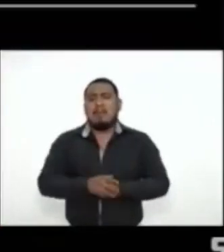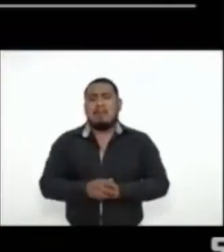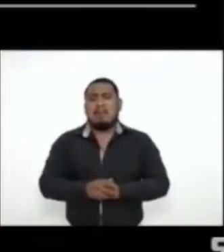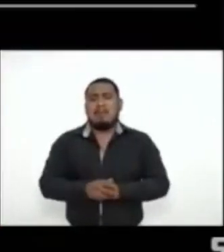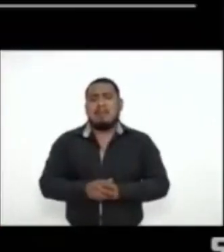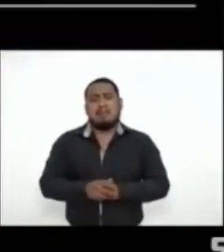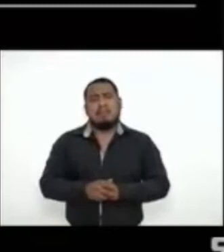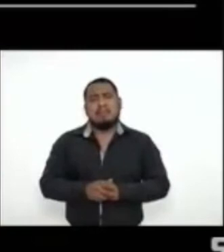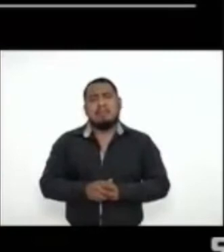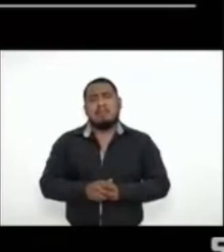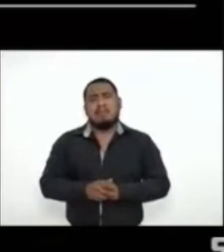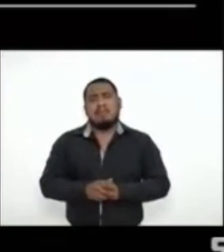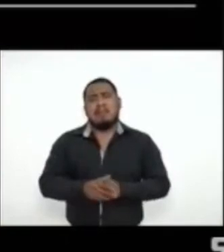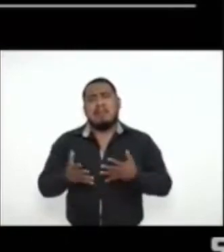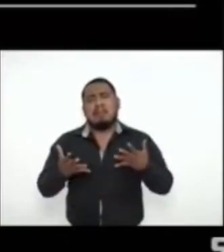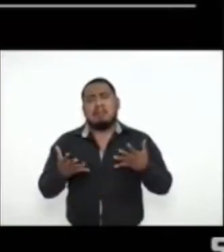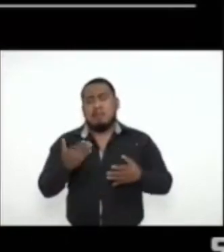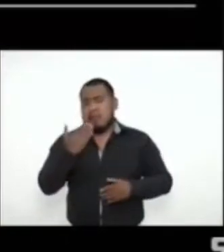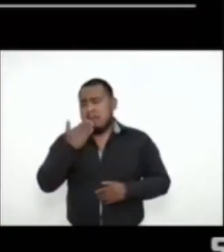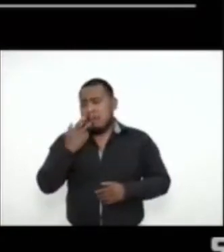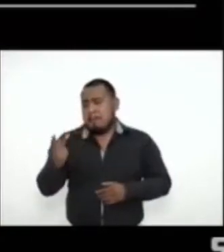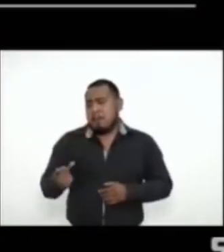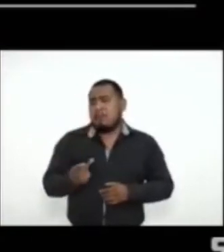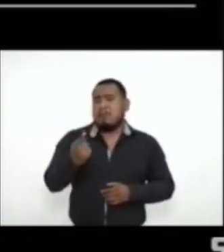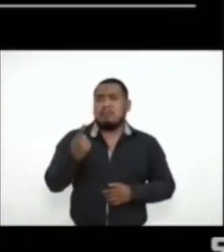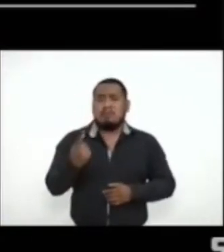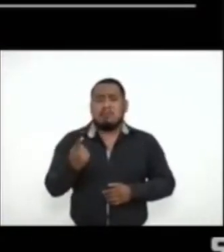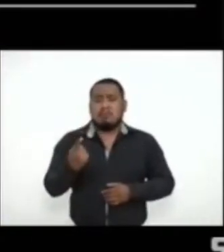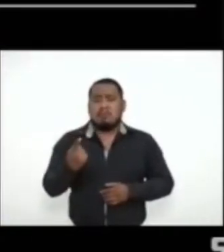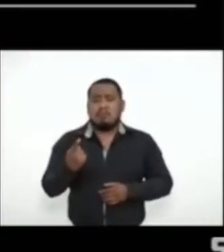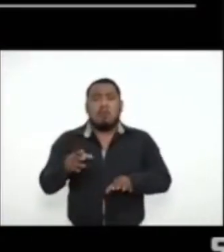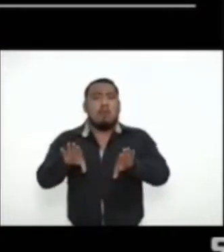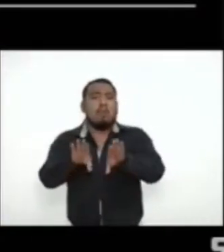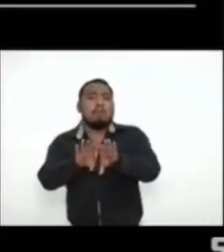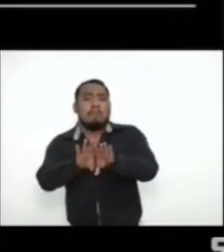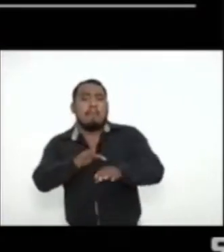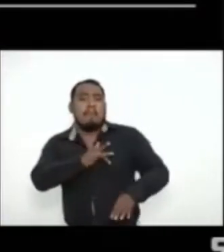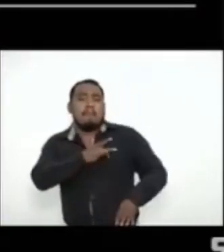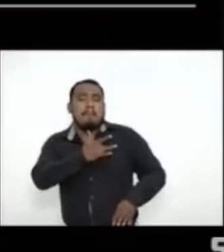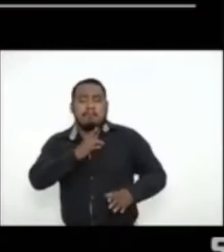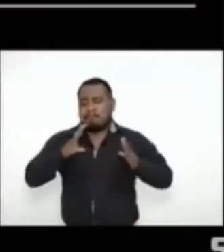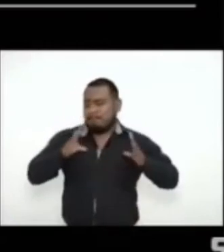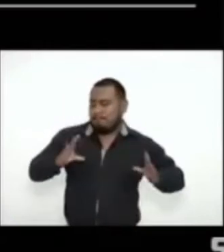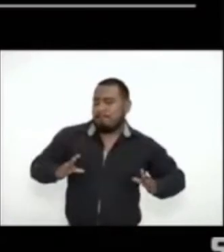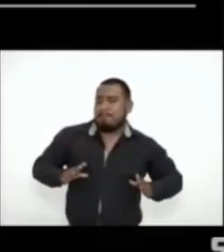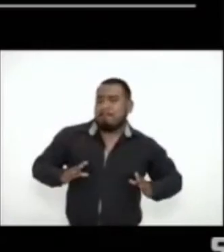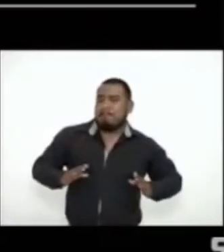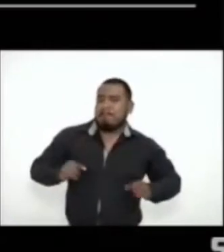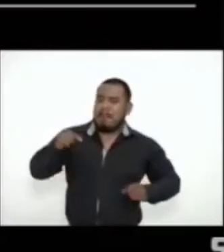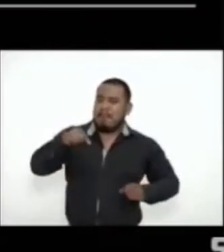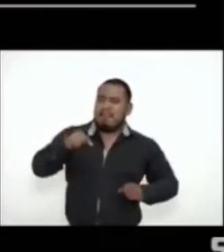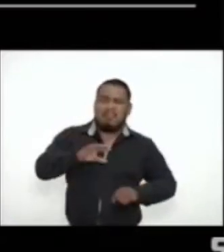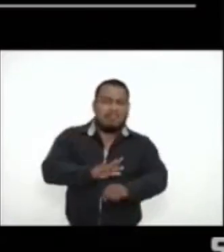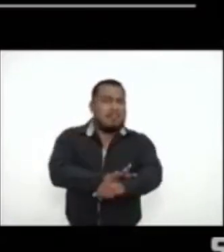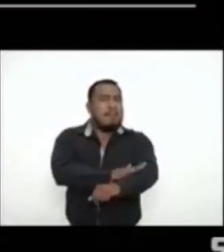buena pregunta. Es, ¿cómo se siente en mi cuerpo esta emoción, este